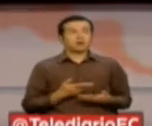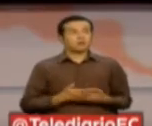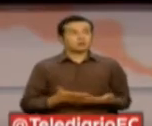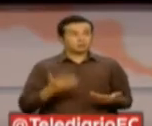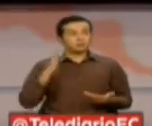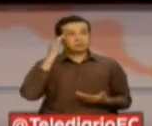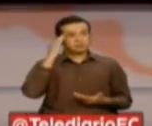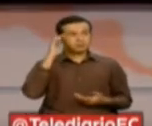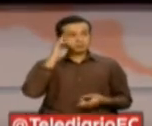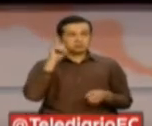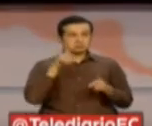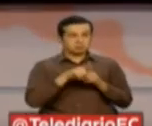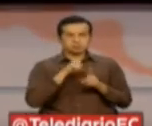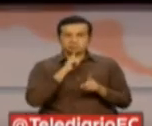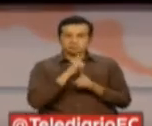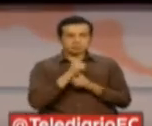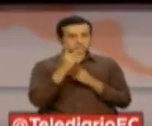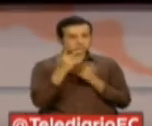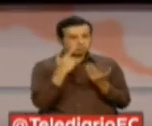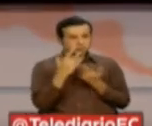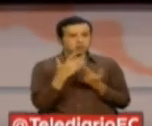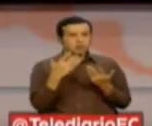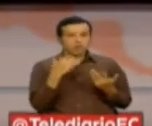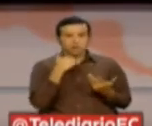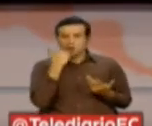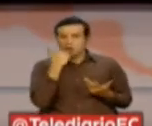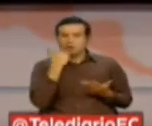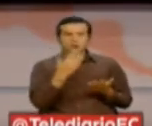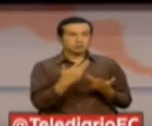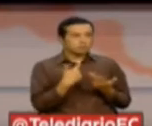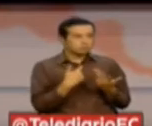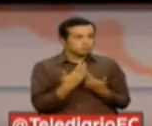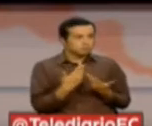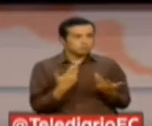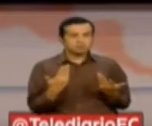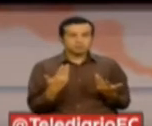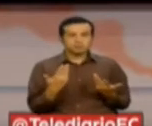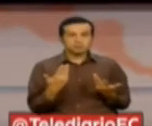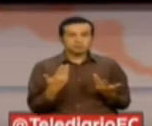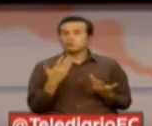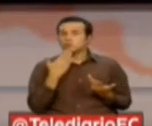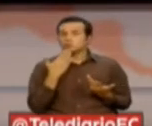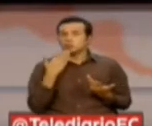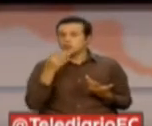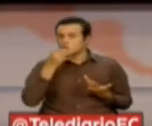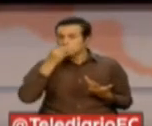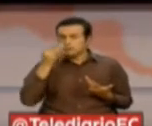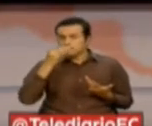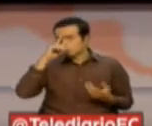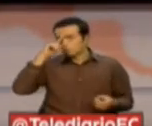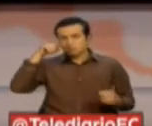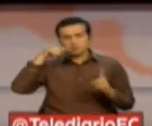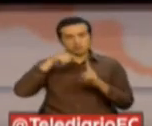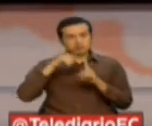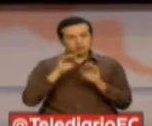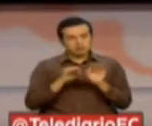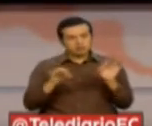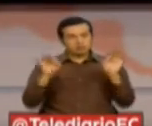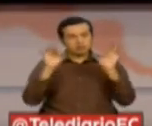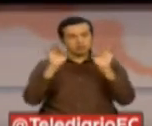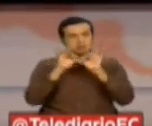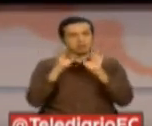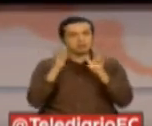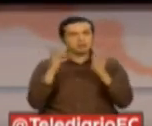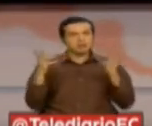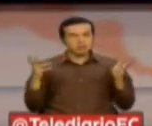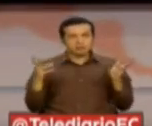preocupación y estamos dispuestos a ver mecanismos pero estamos subordinando el verdadero objetivo que debe tener el mecanismo